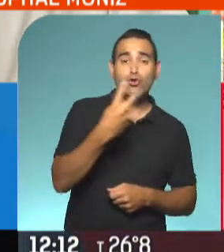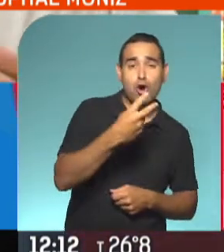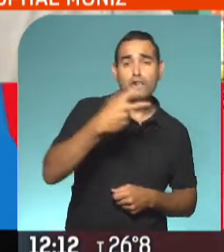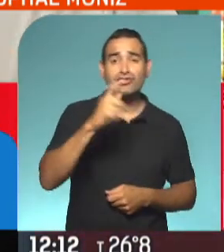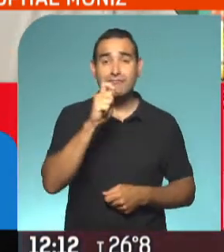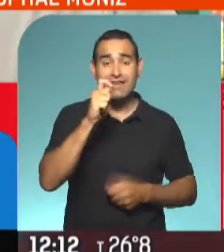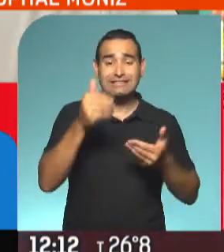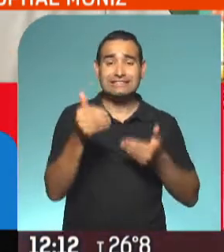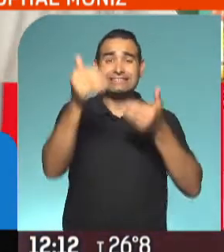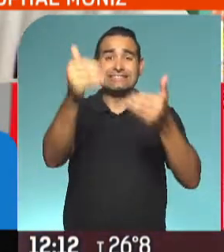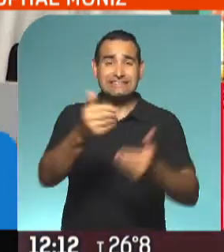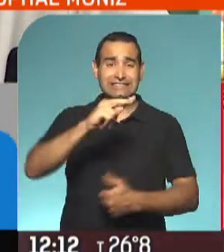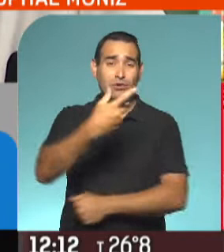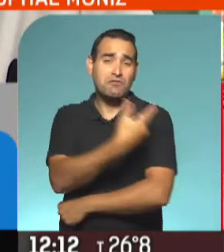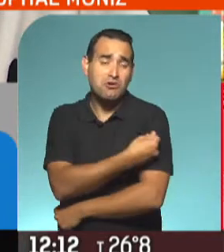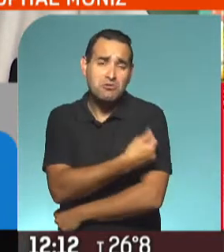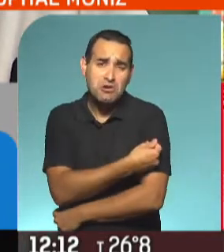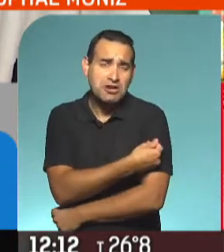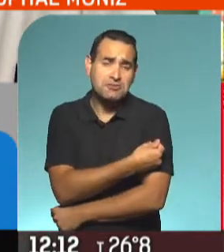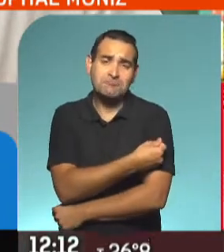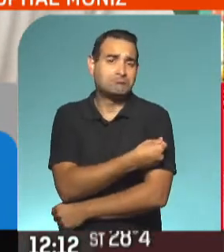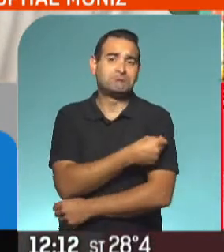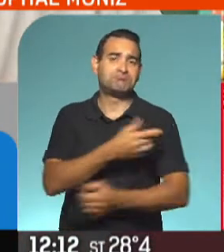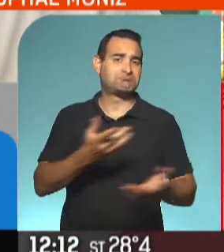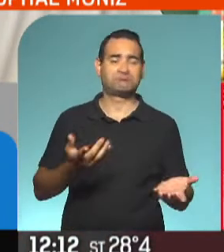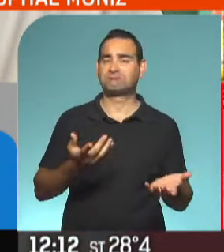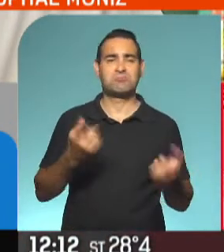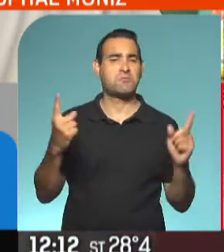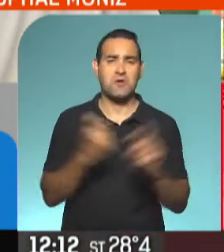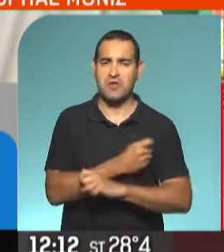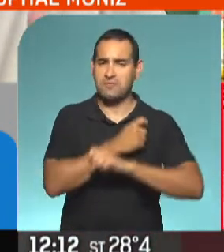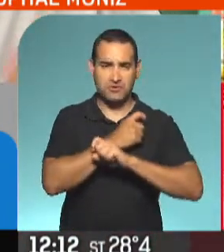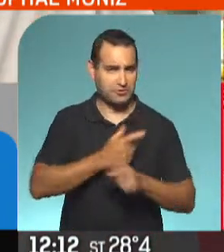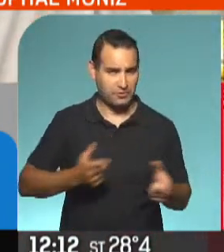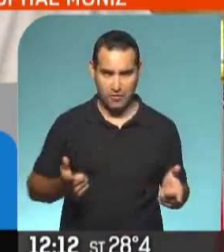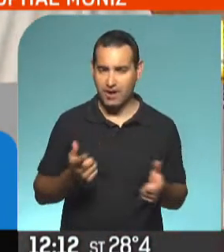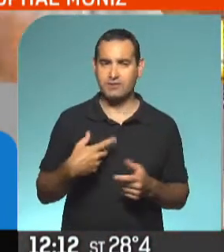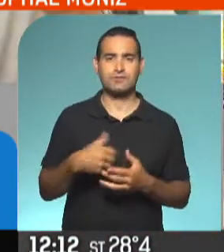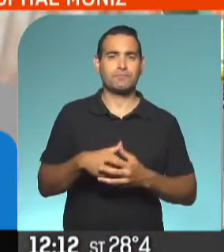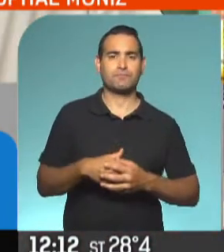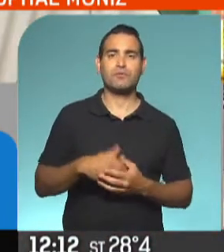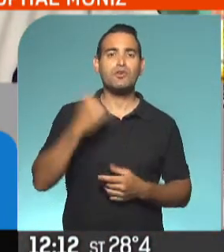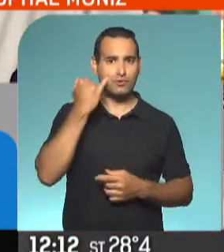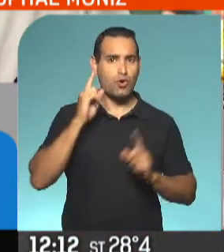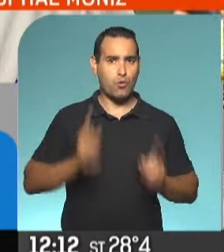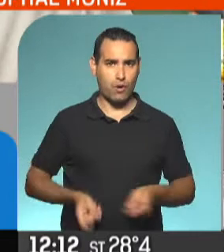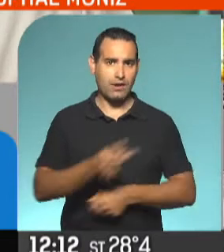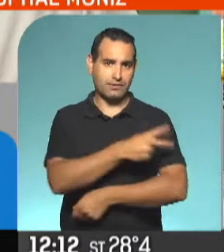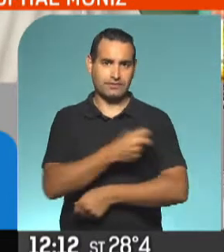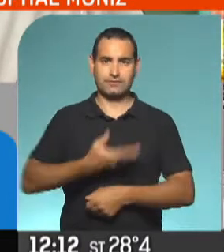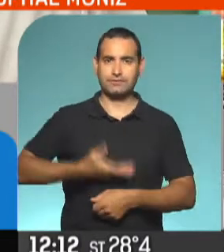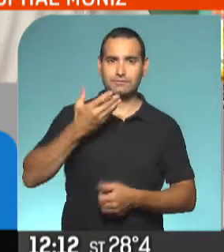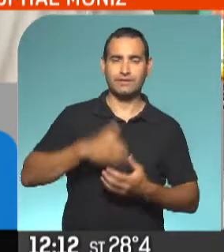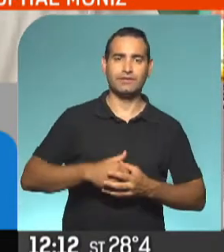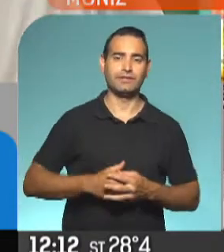meses en dar el refuerzo o la segunda dosis de ese esquema primario, no hay ningún inconveniente, yo ya empiezo a tener una fuerte respuesta con la primera.